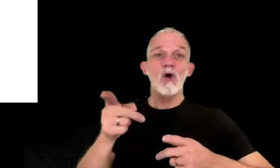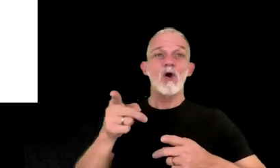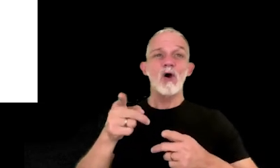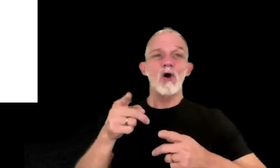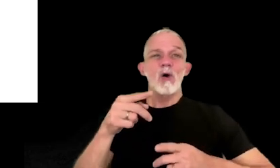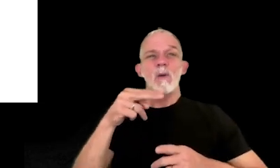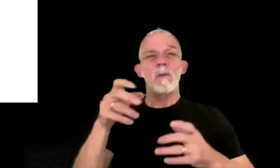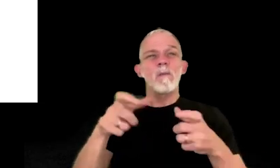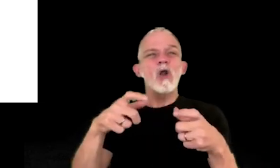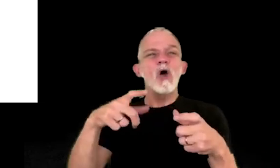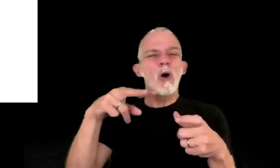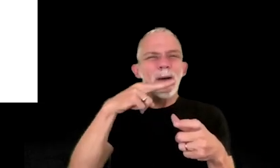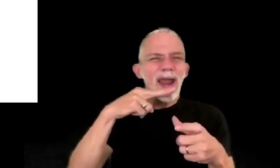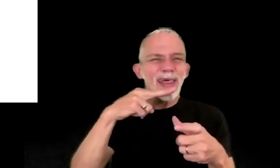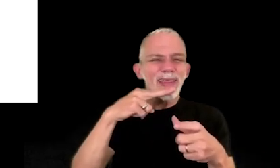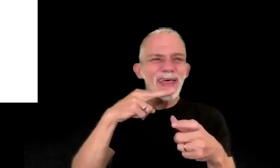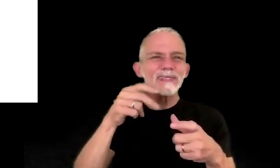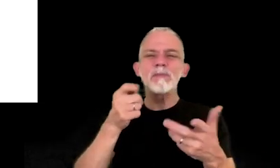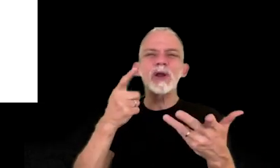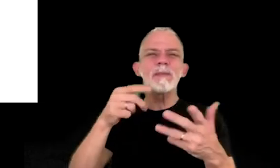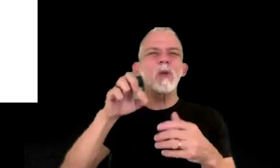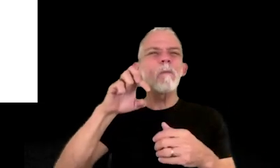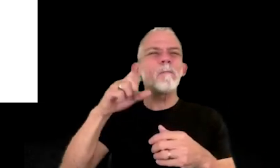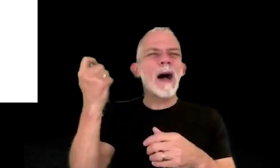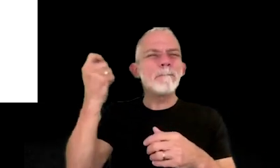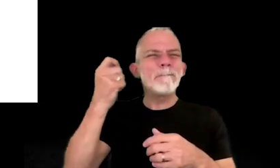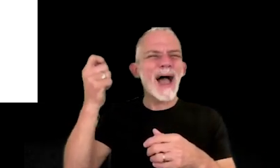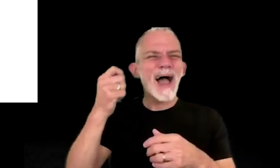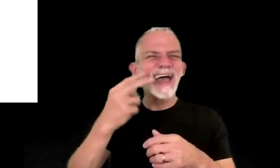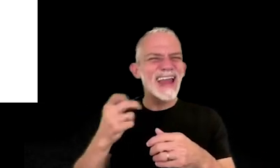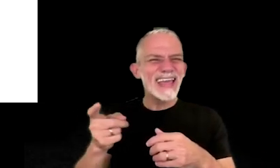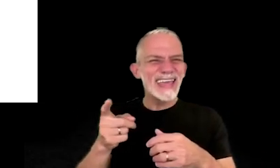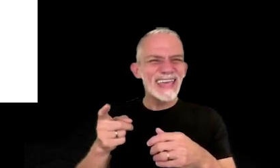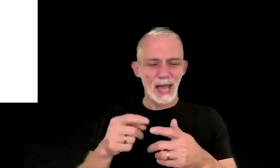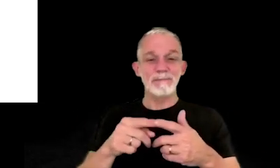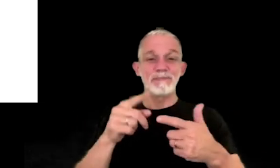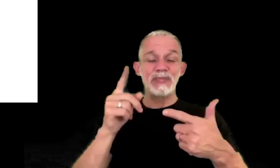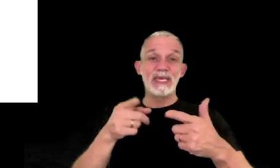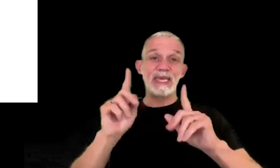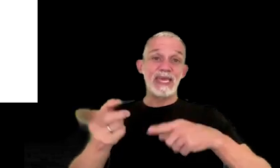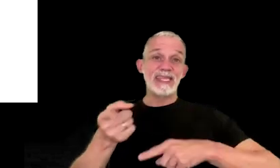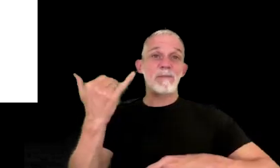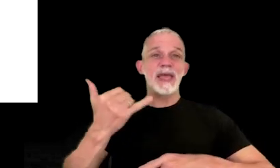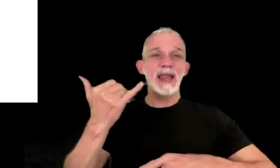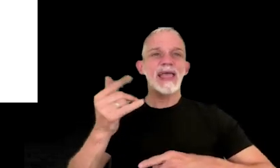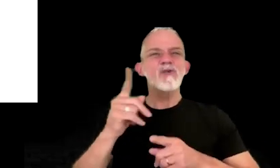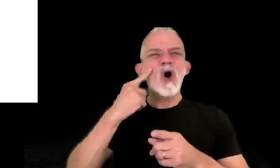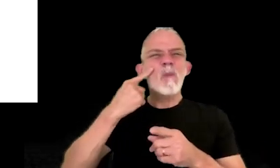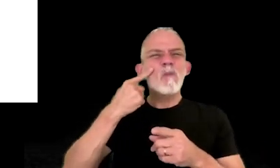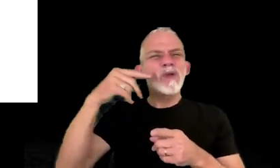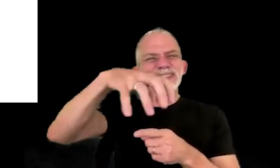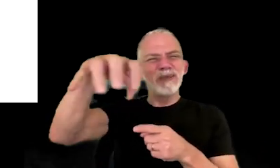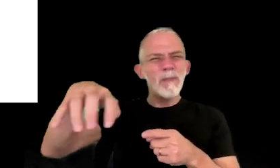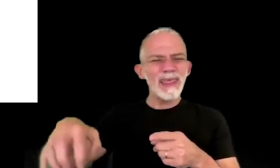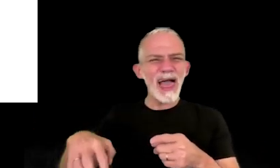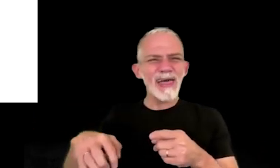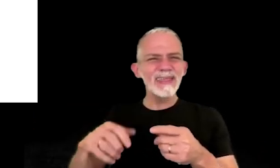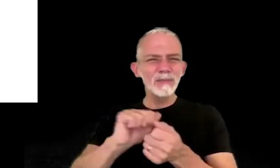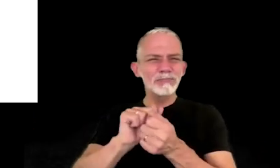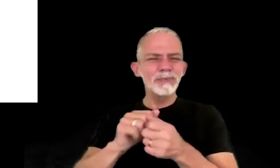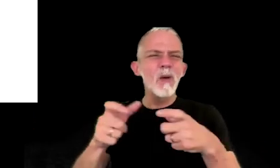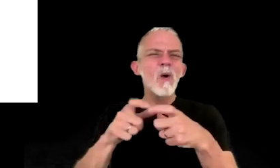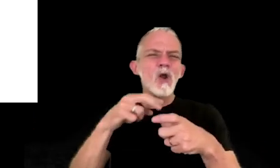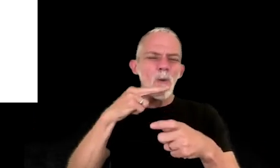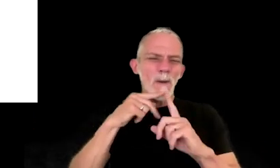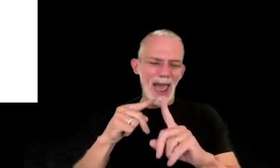privado, por ejemplo, Pampa Energía, ¿no? Y también hay ciertos municipios que emiten bonos verdes.